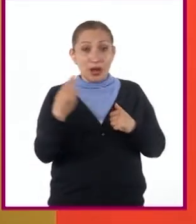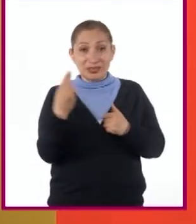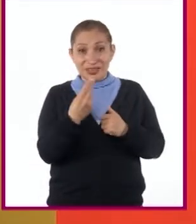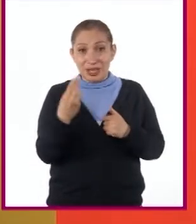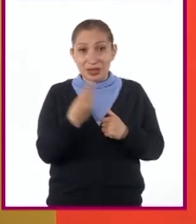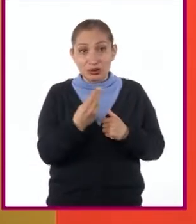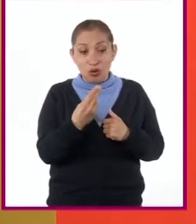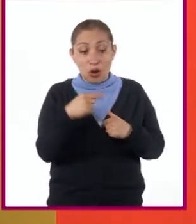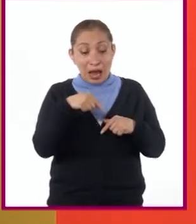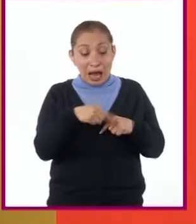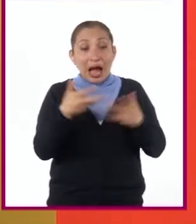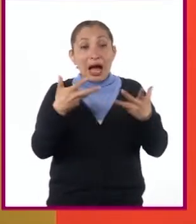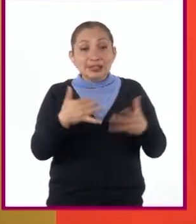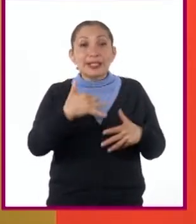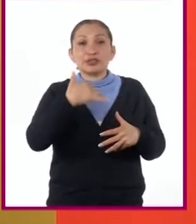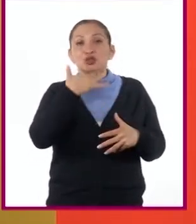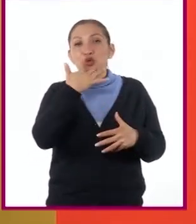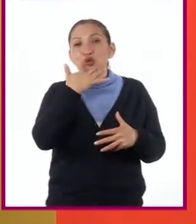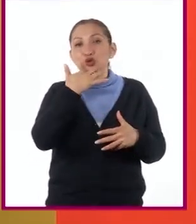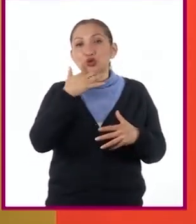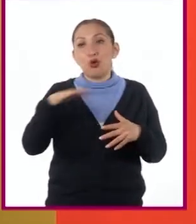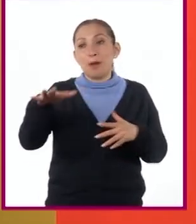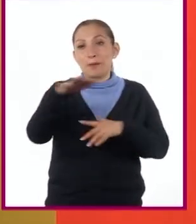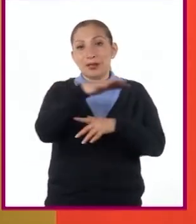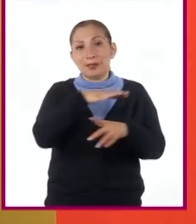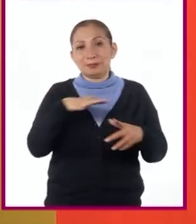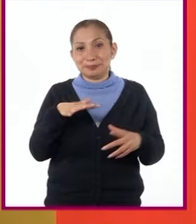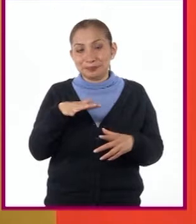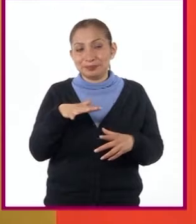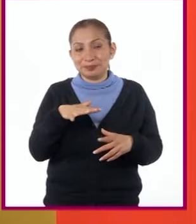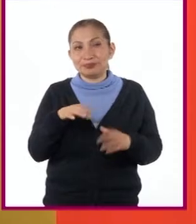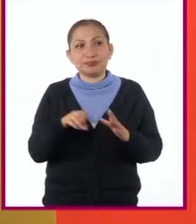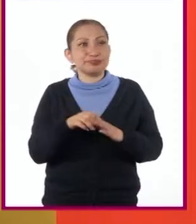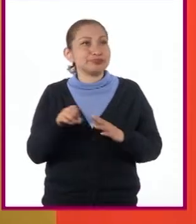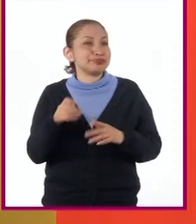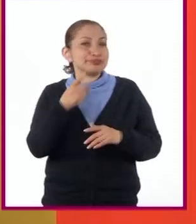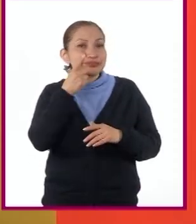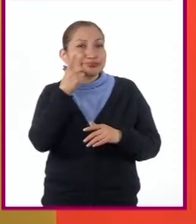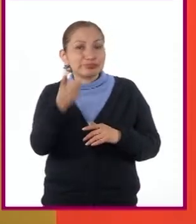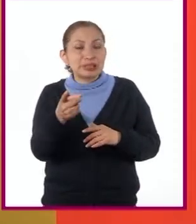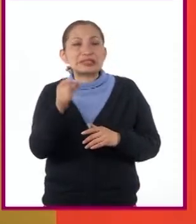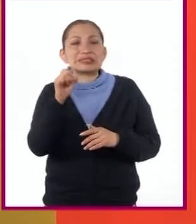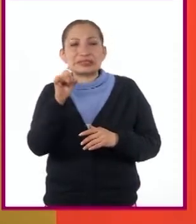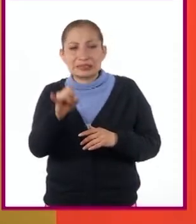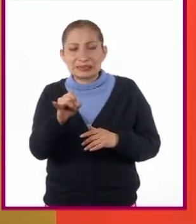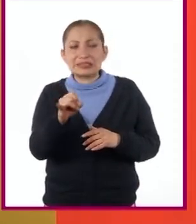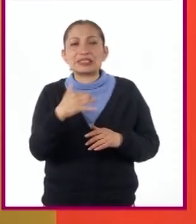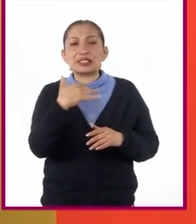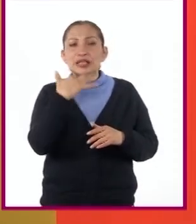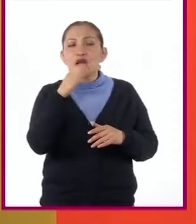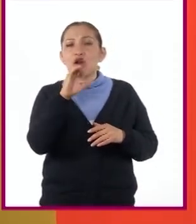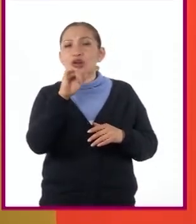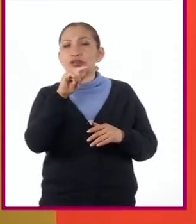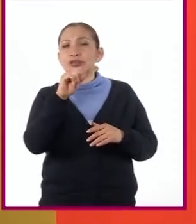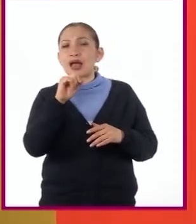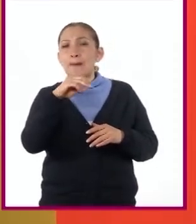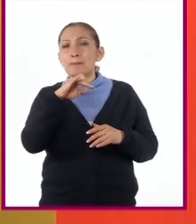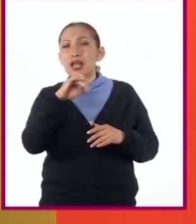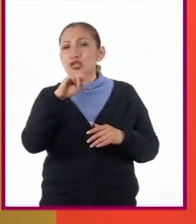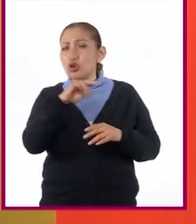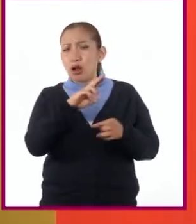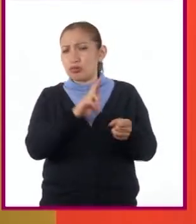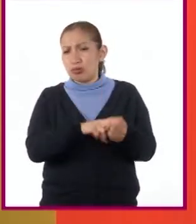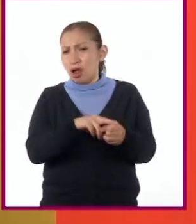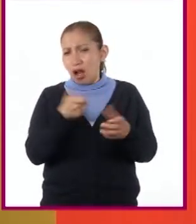básicas provoca contaminación del ambiente. Podemos decir que, aunque la contaminación es un proceso natural